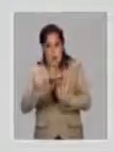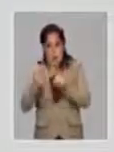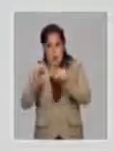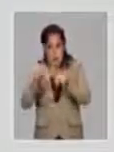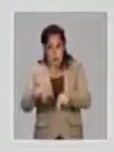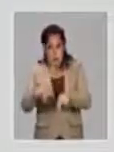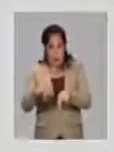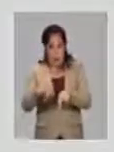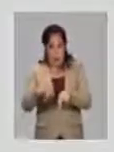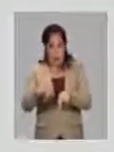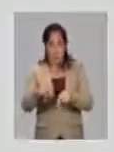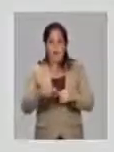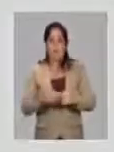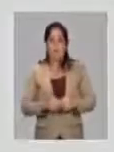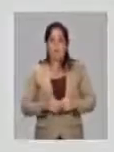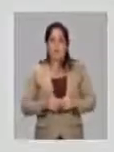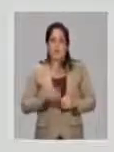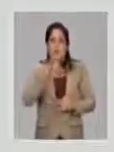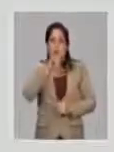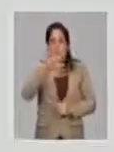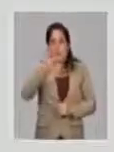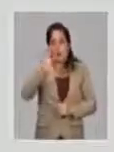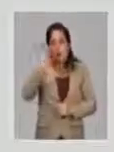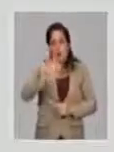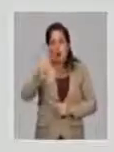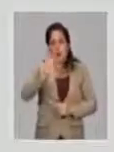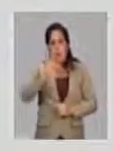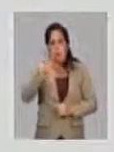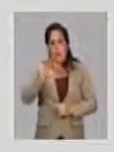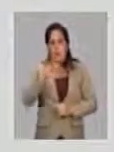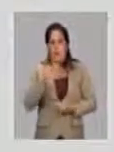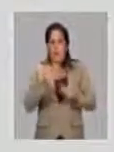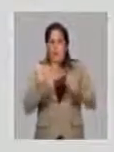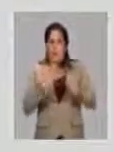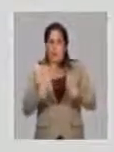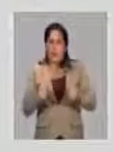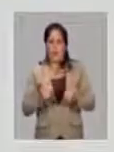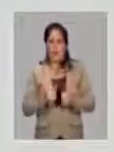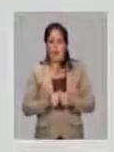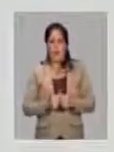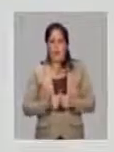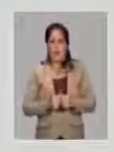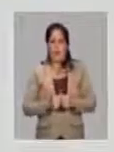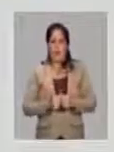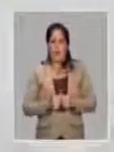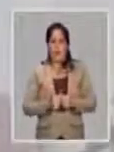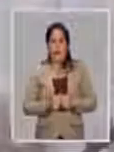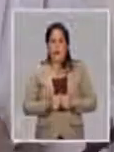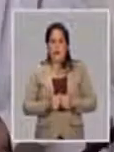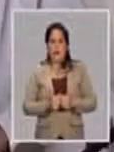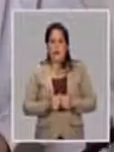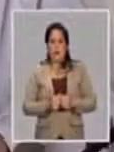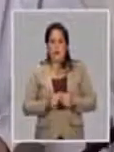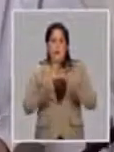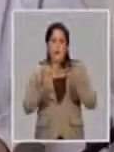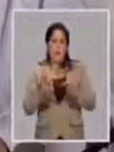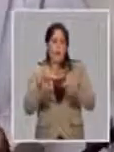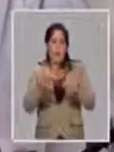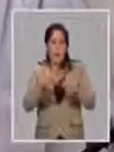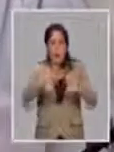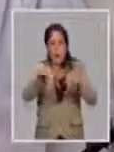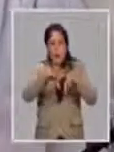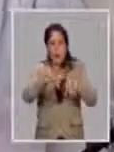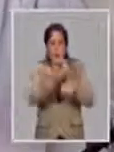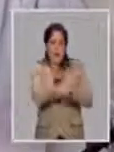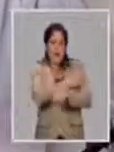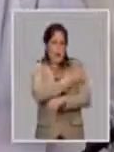ahora, prácticamente los eventos que hay en un 95% son leves, casi siempre asociados al sitio de la